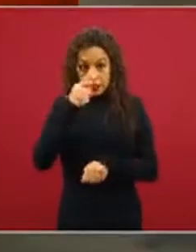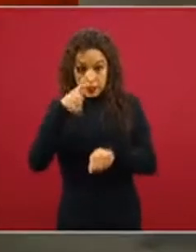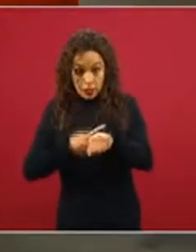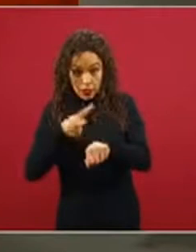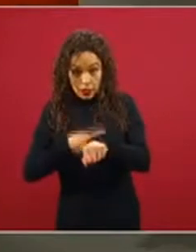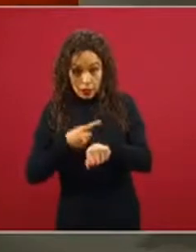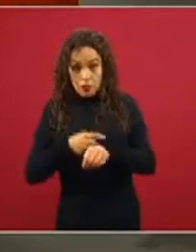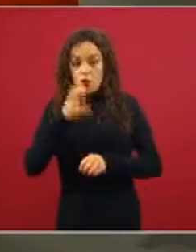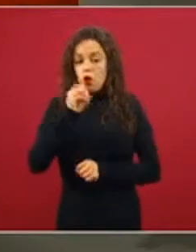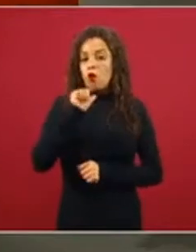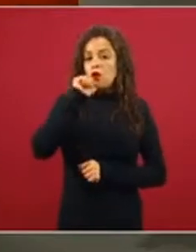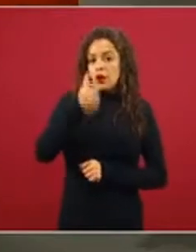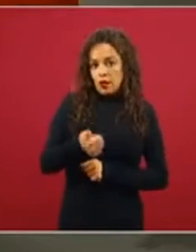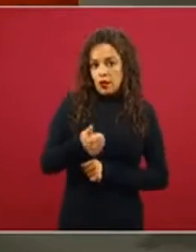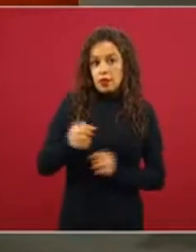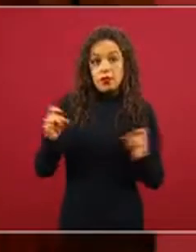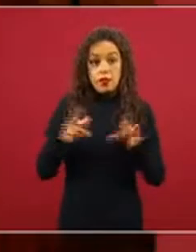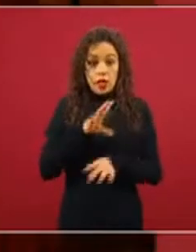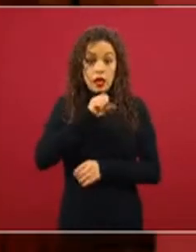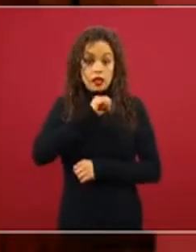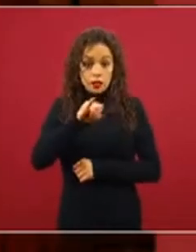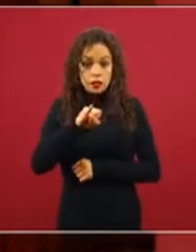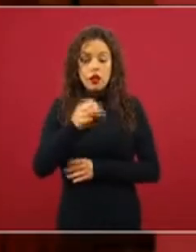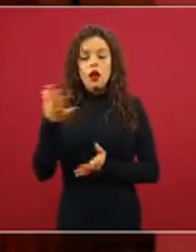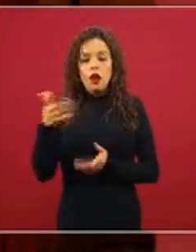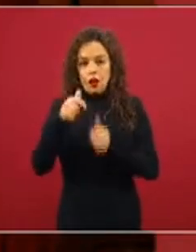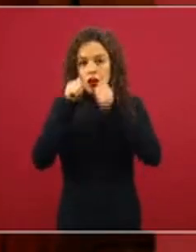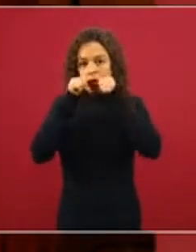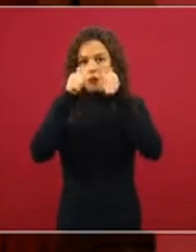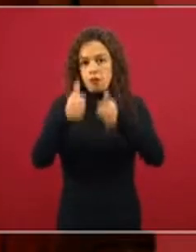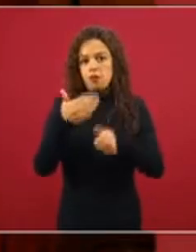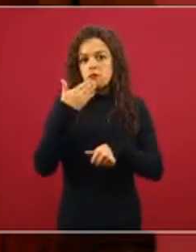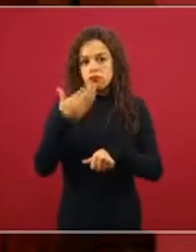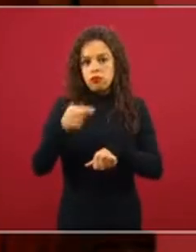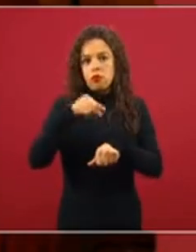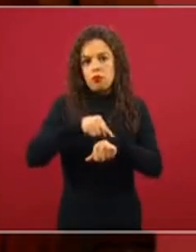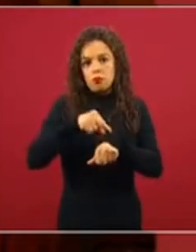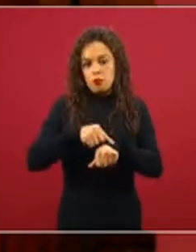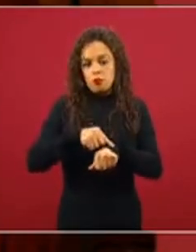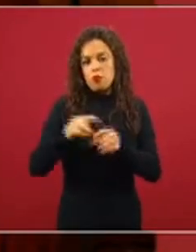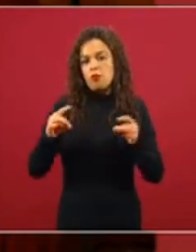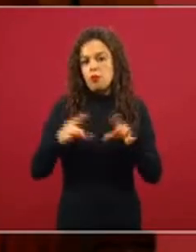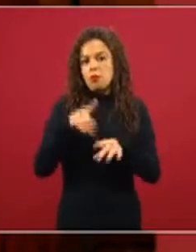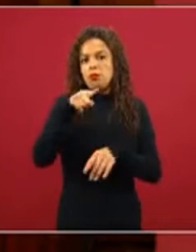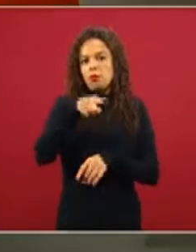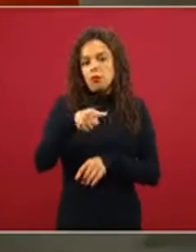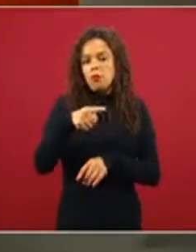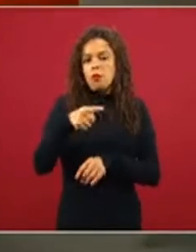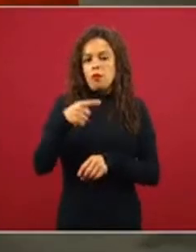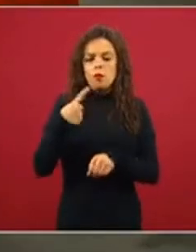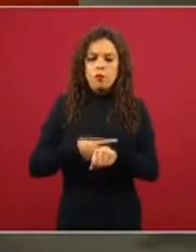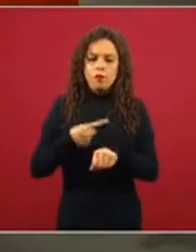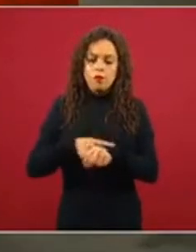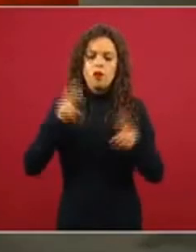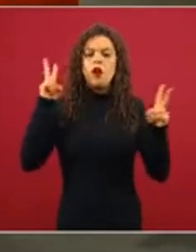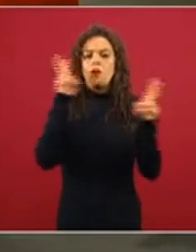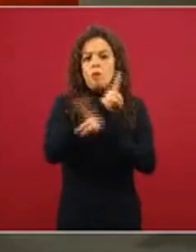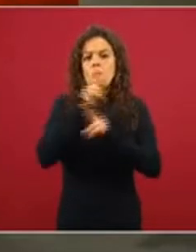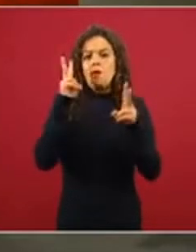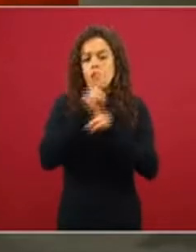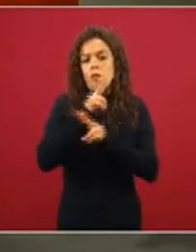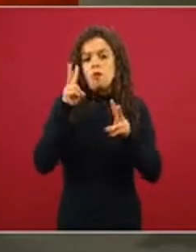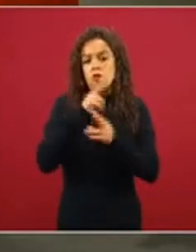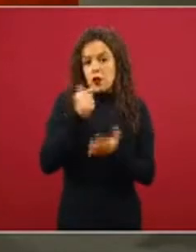lado recibir la atención médica correspondiente a tener una infección respiratoria aguda. En la siguiente